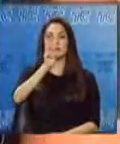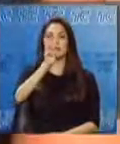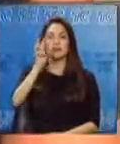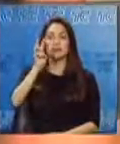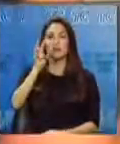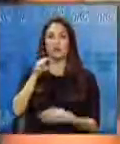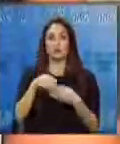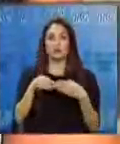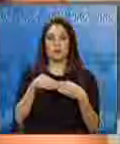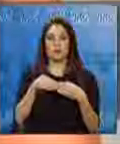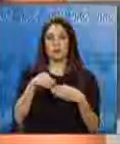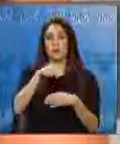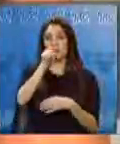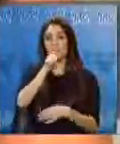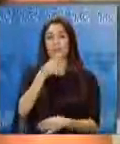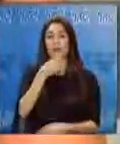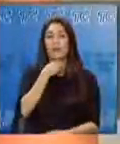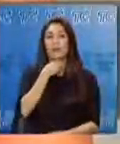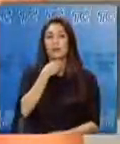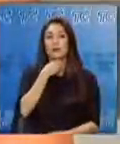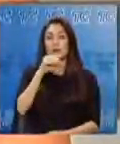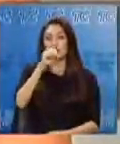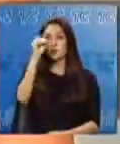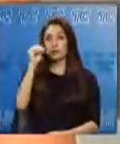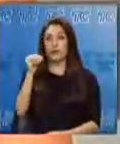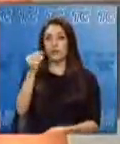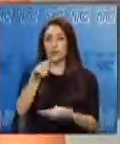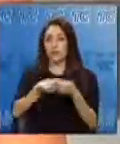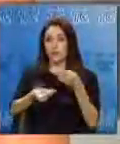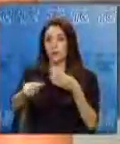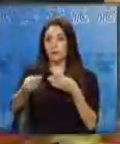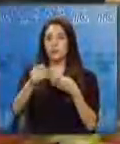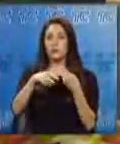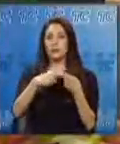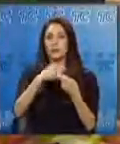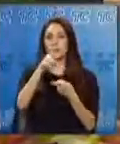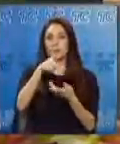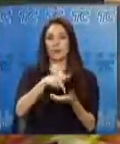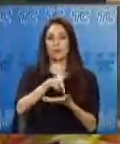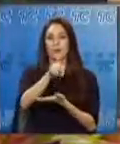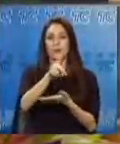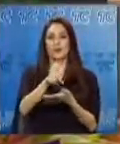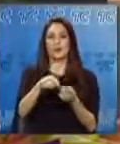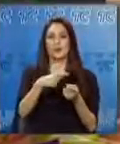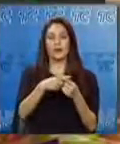183.622 dólares. Desde el 1 de agosto, la devolución de los porcentajes del IVA será para las transacciones que se hagan luego de la